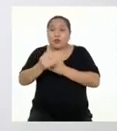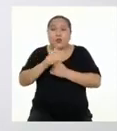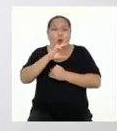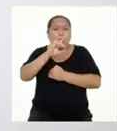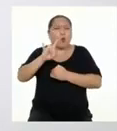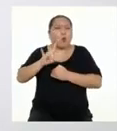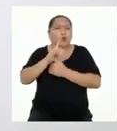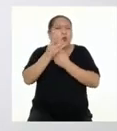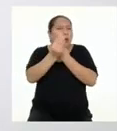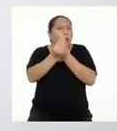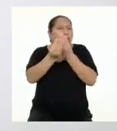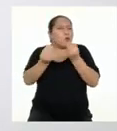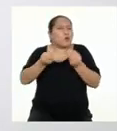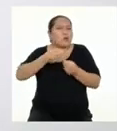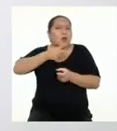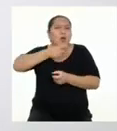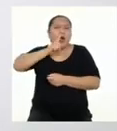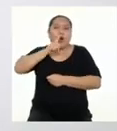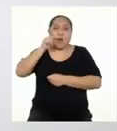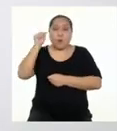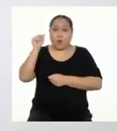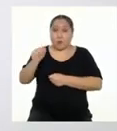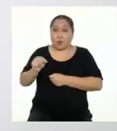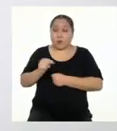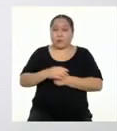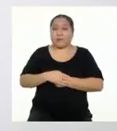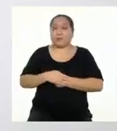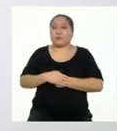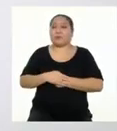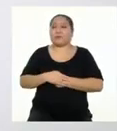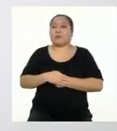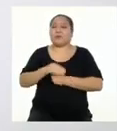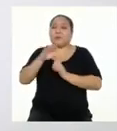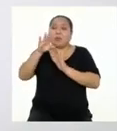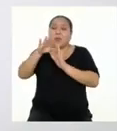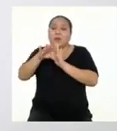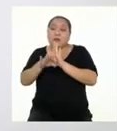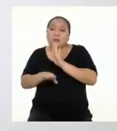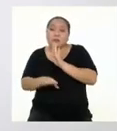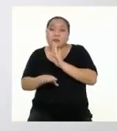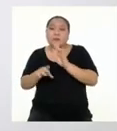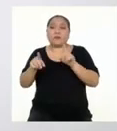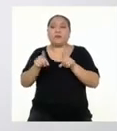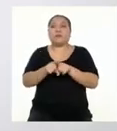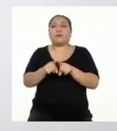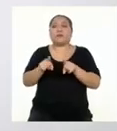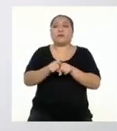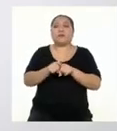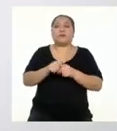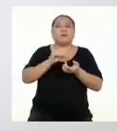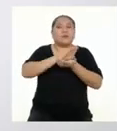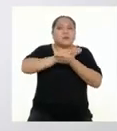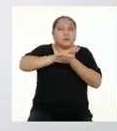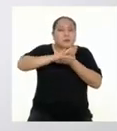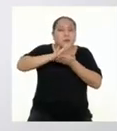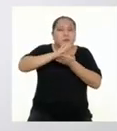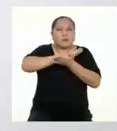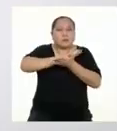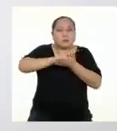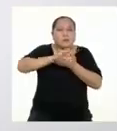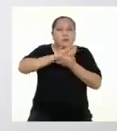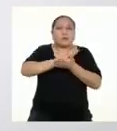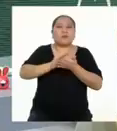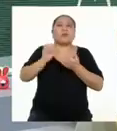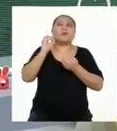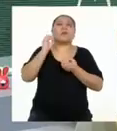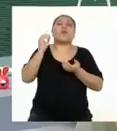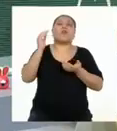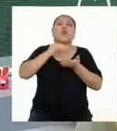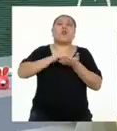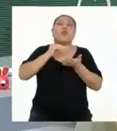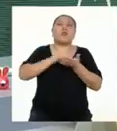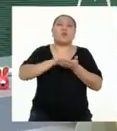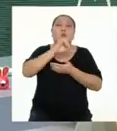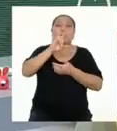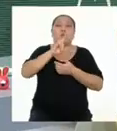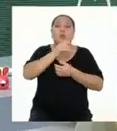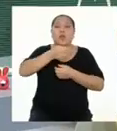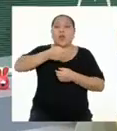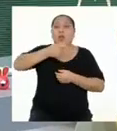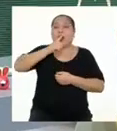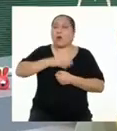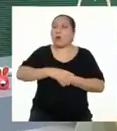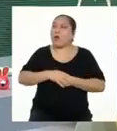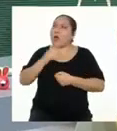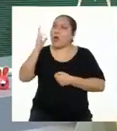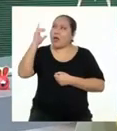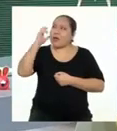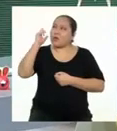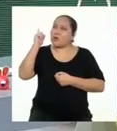uso excesivo de agua y se puede reducir. También se puede depurar y reutilizar el agua. Y ahora que